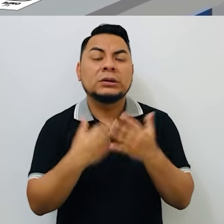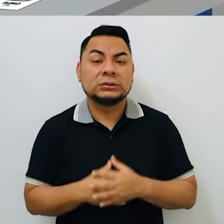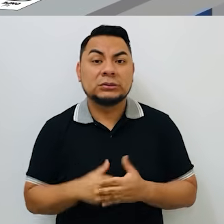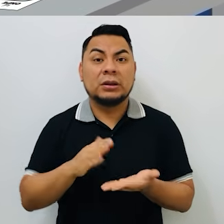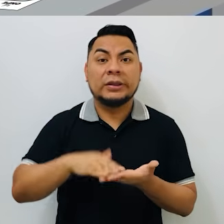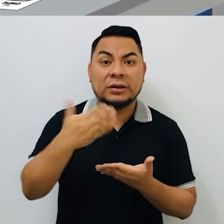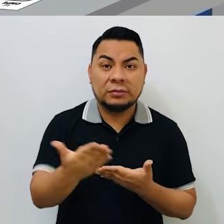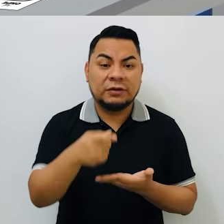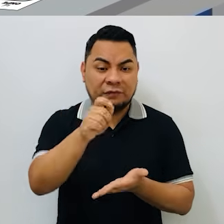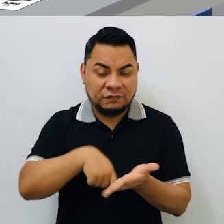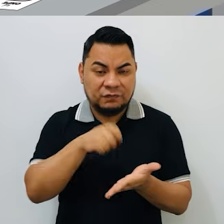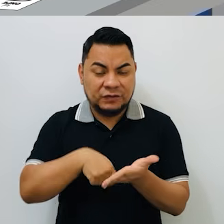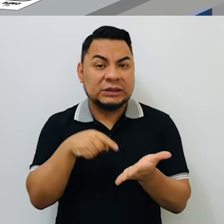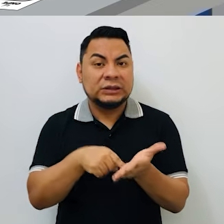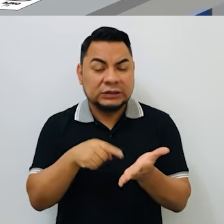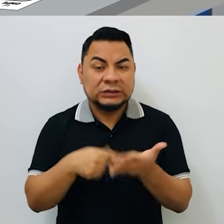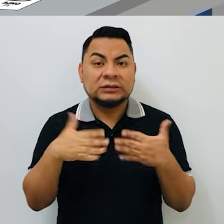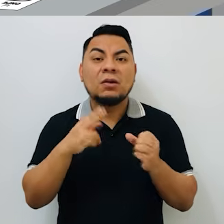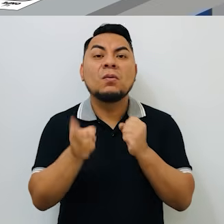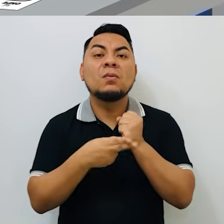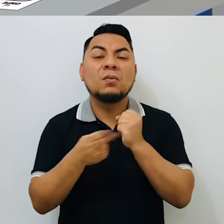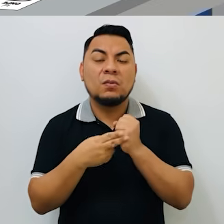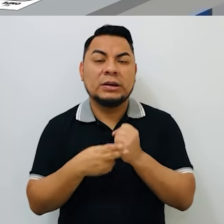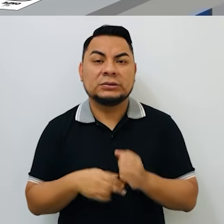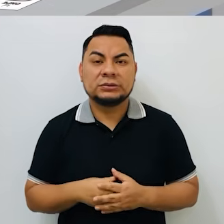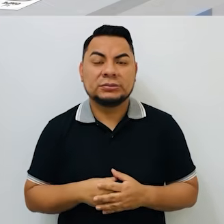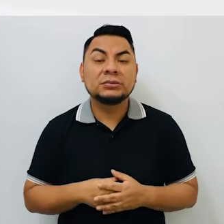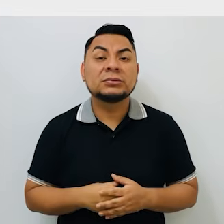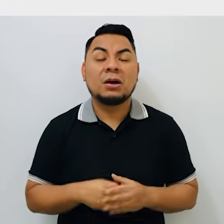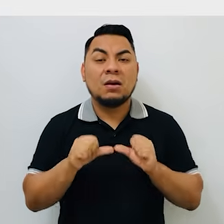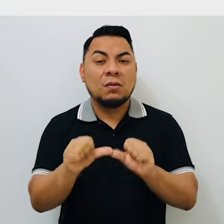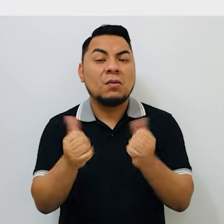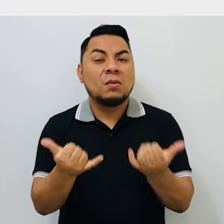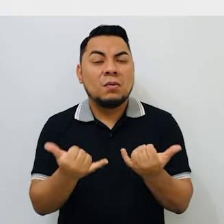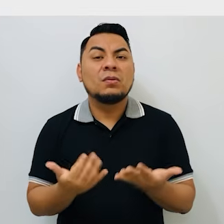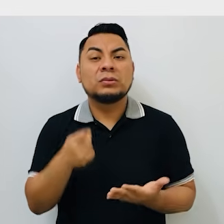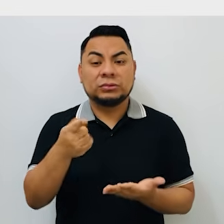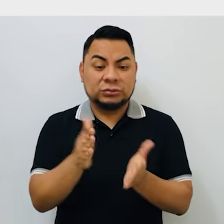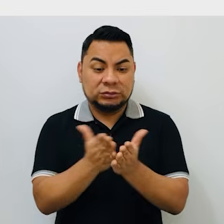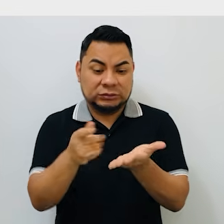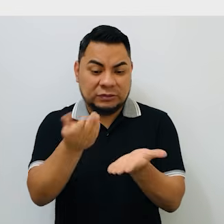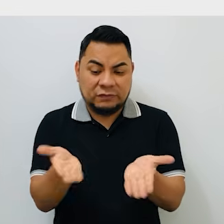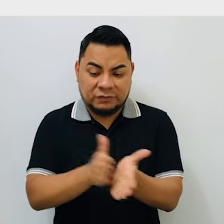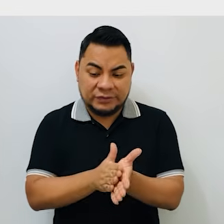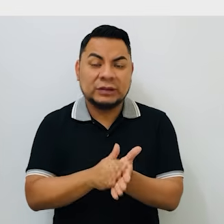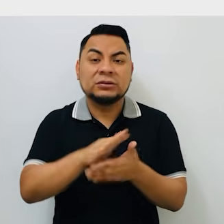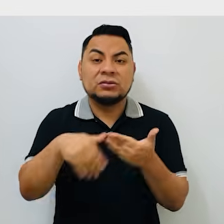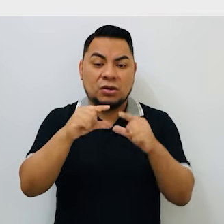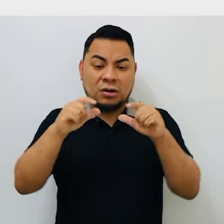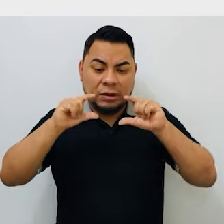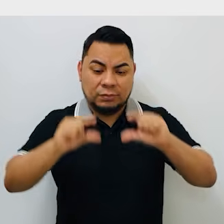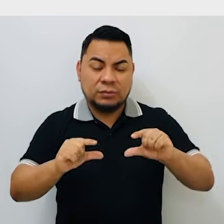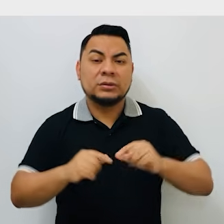devuelve. Después, firma la cartilla en la que se guardarán los sobrantes. A continuación, cierra la cartilla